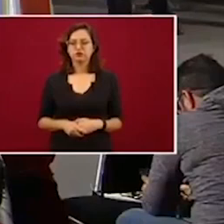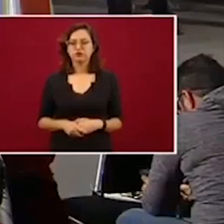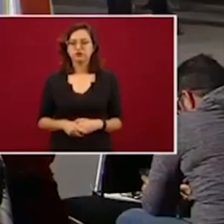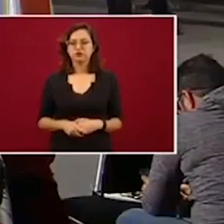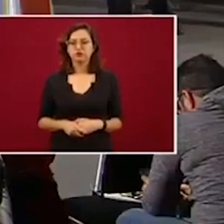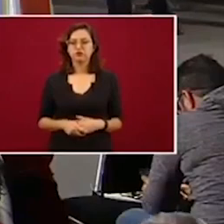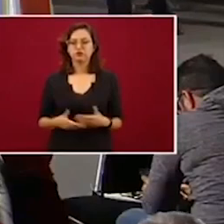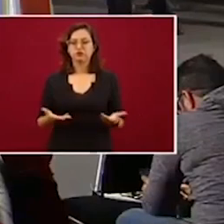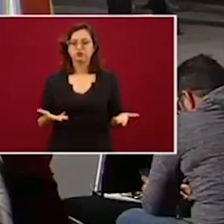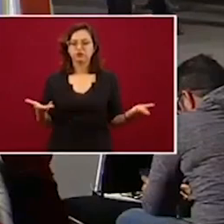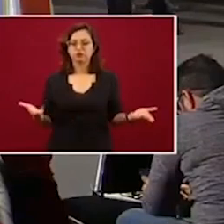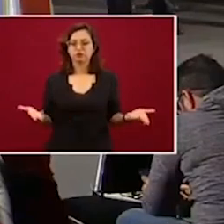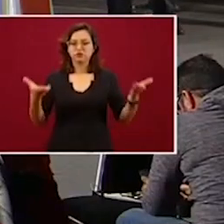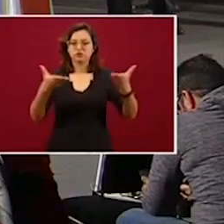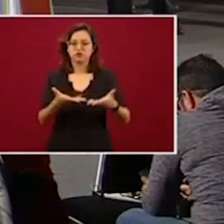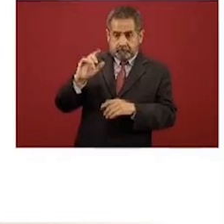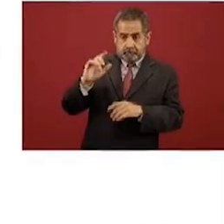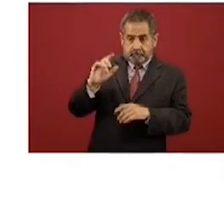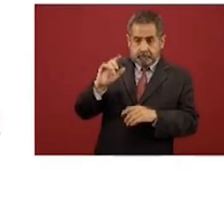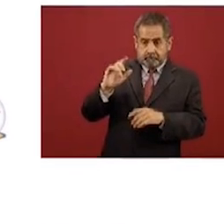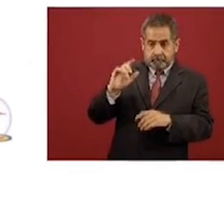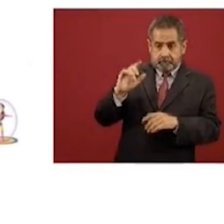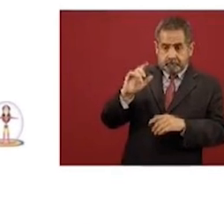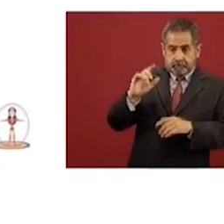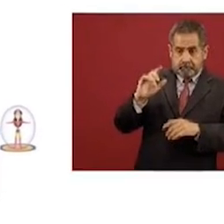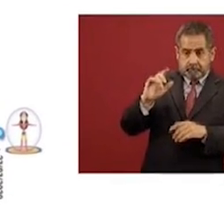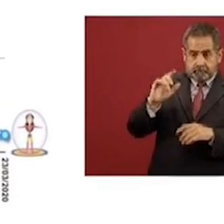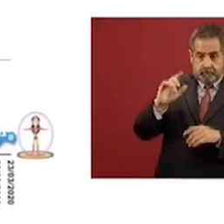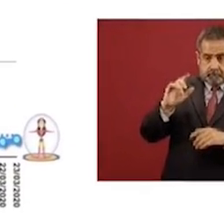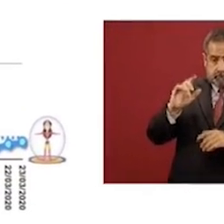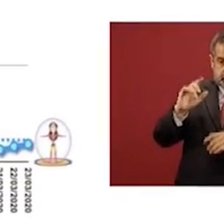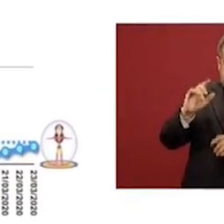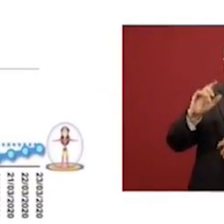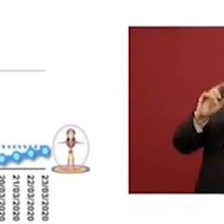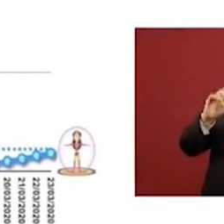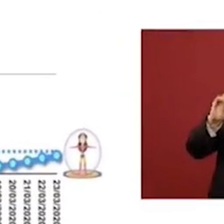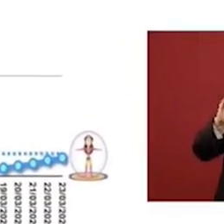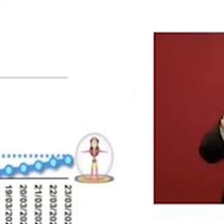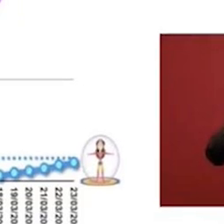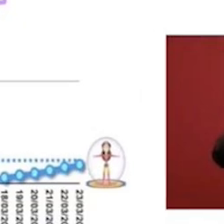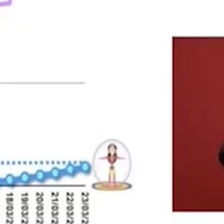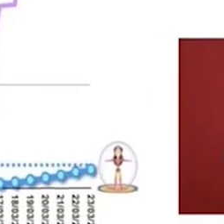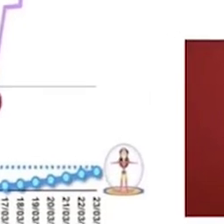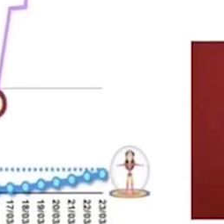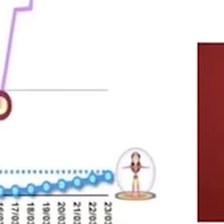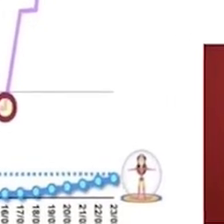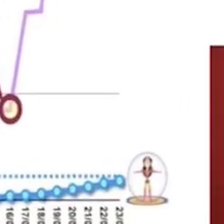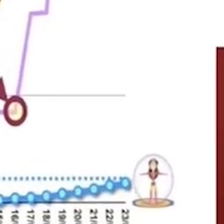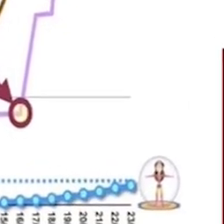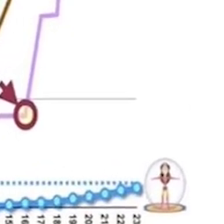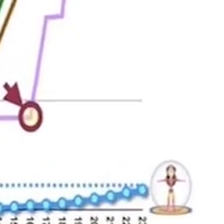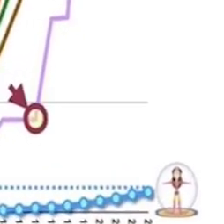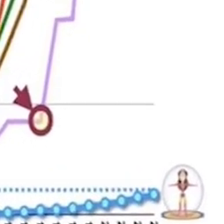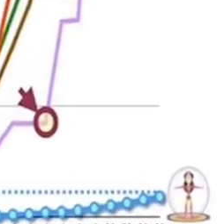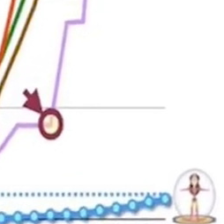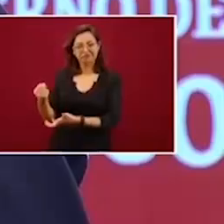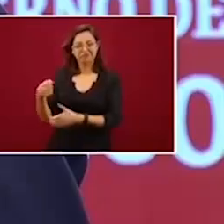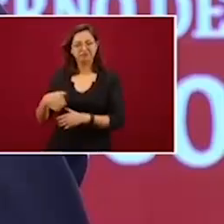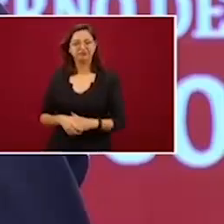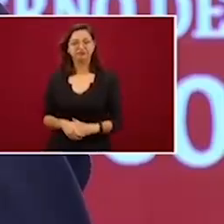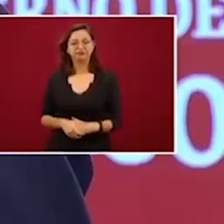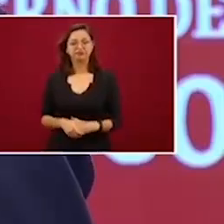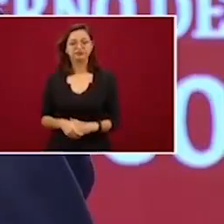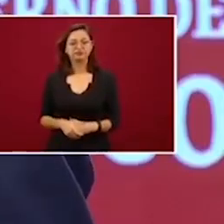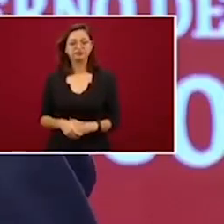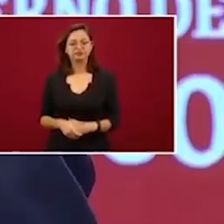El gobierno de México declaró este martes la fase 2 de la pandemia del coronavirus en el país, en donde ya se registraron casos de contagio local.